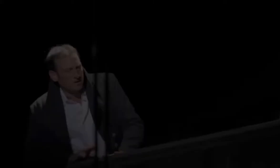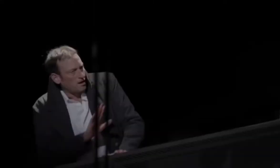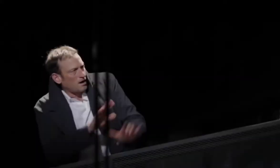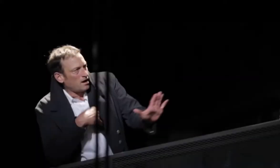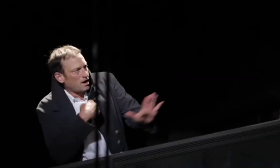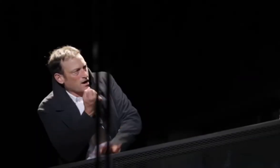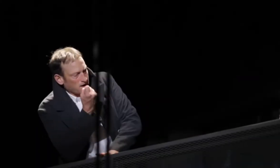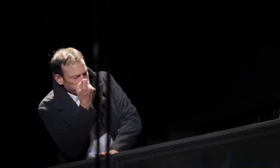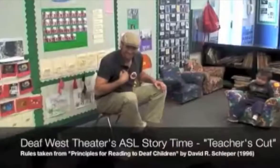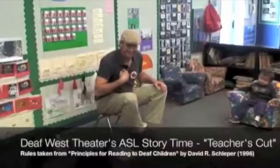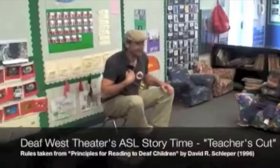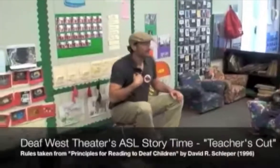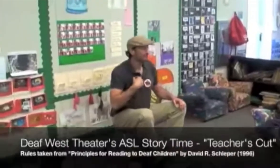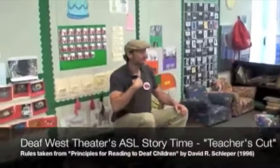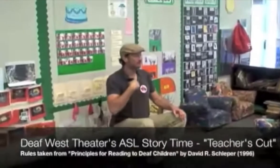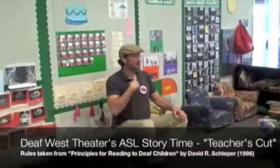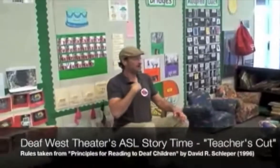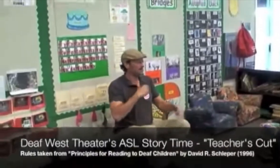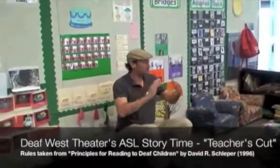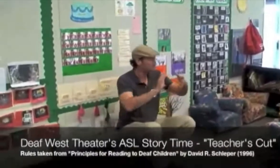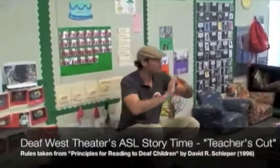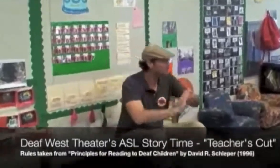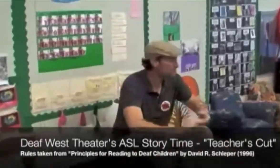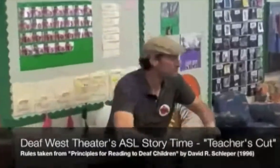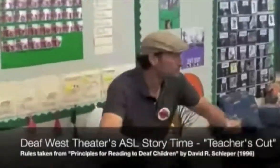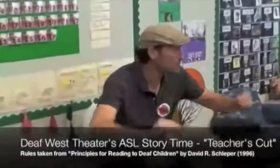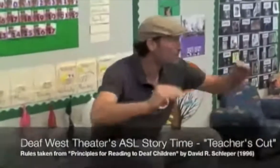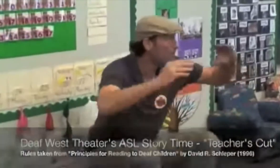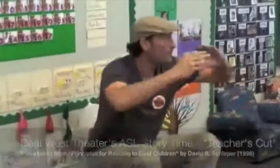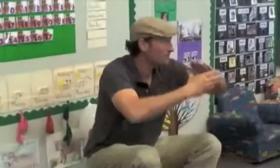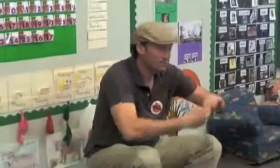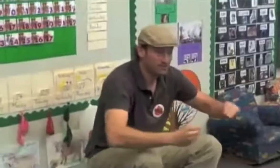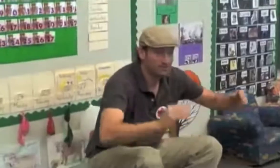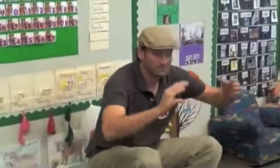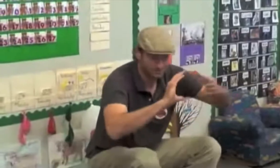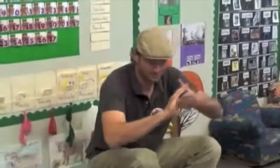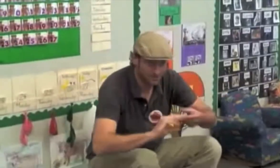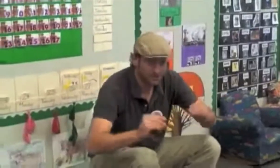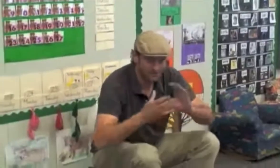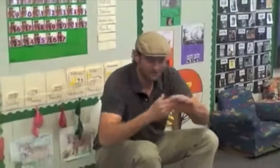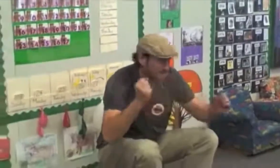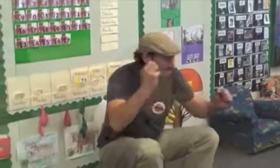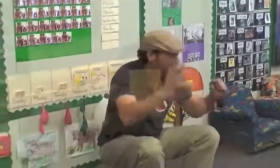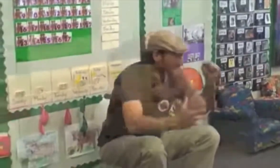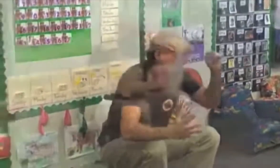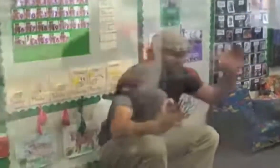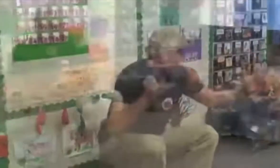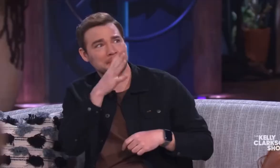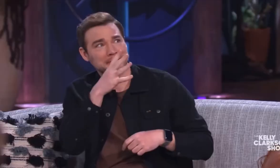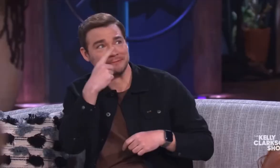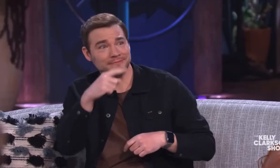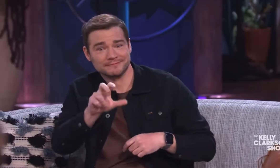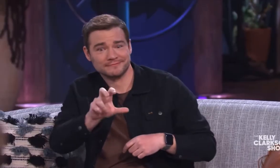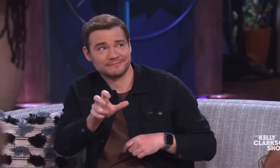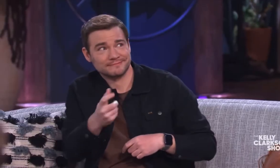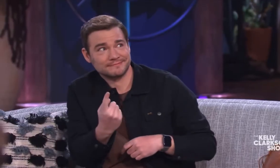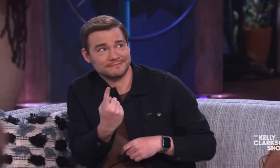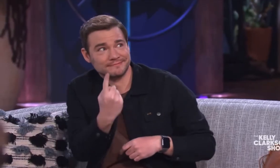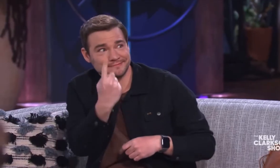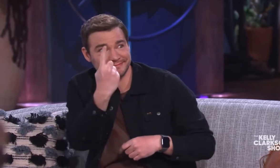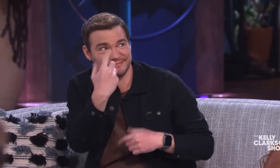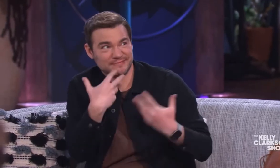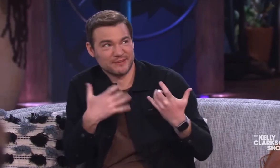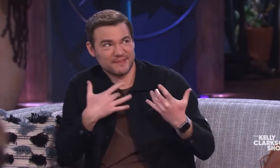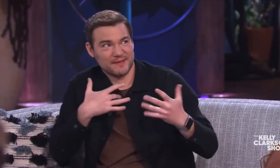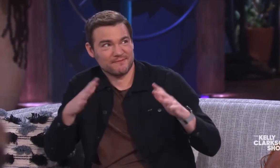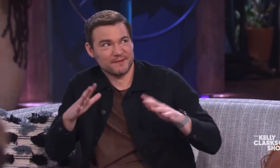con la actuación de Troy Kotsur, a quien enseguida le ofreció el papel de Frank. Haciendo audiciones en el mismo teatro, Daniel Durán se presentó con